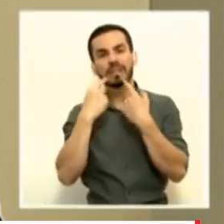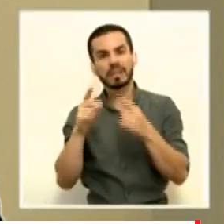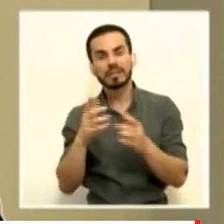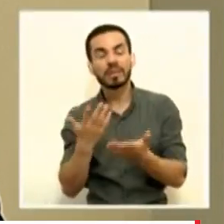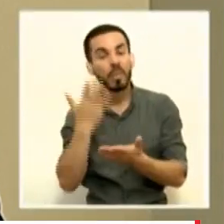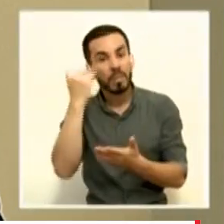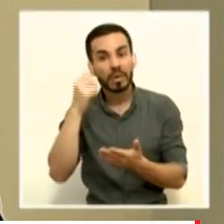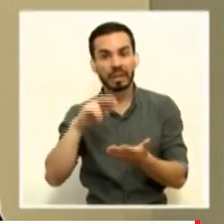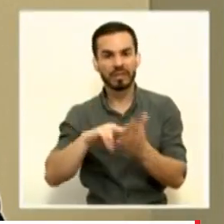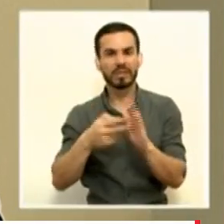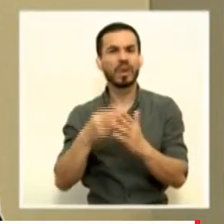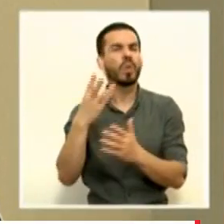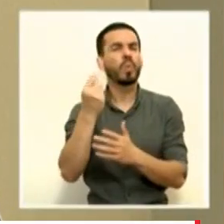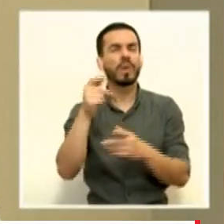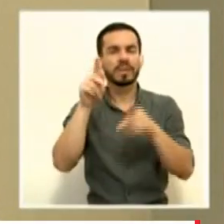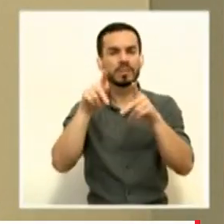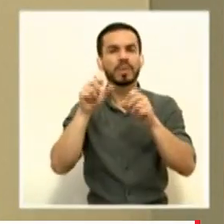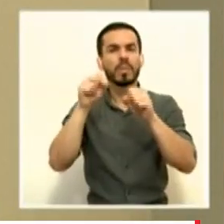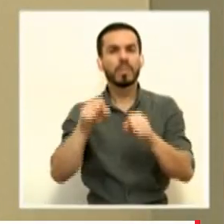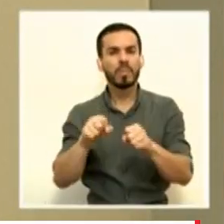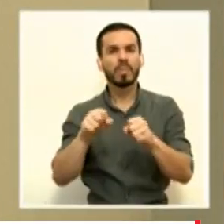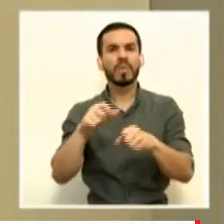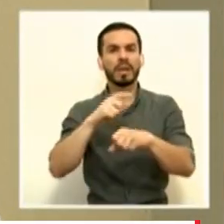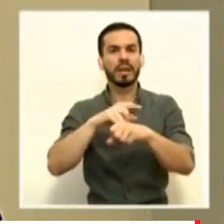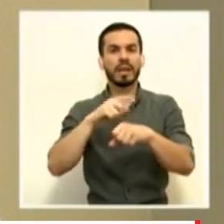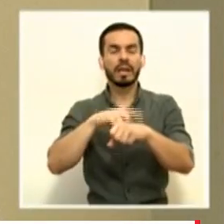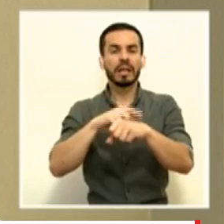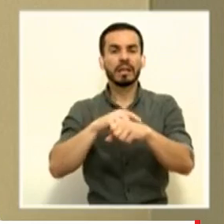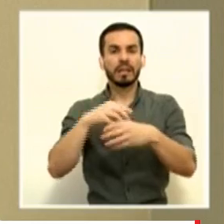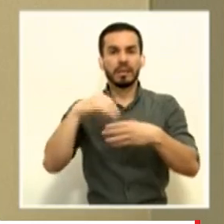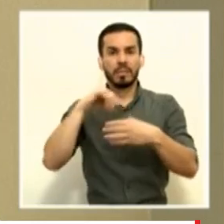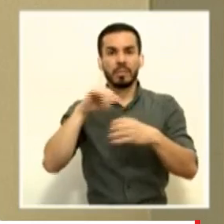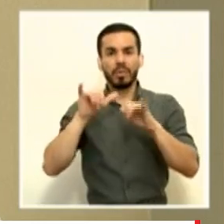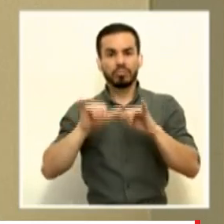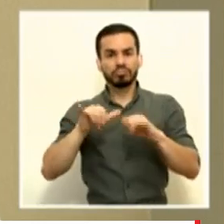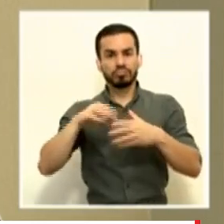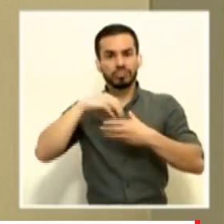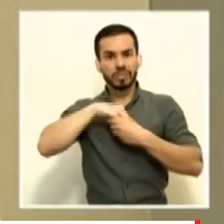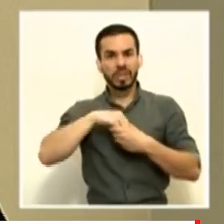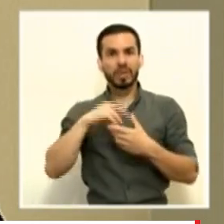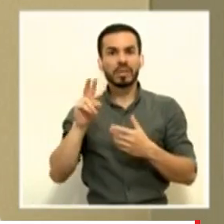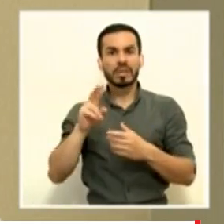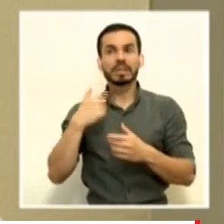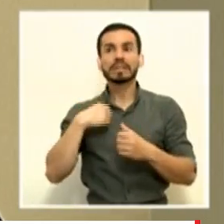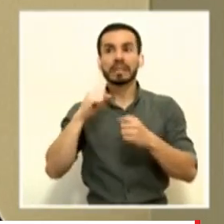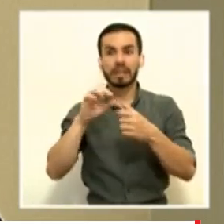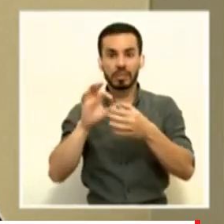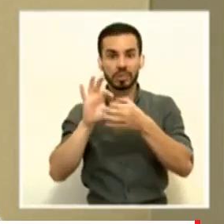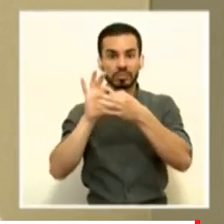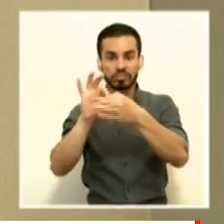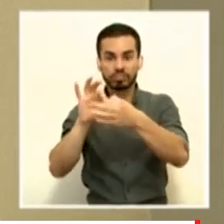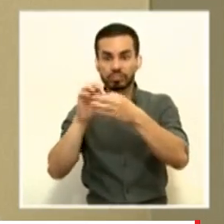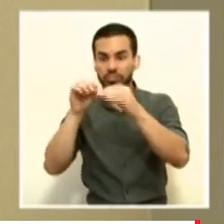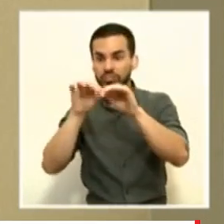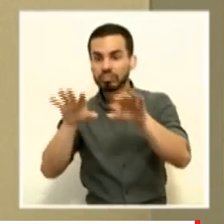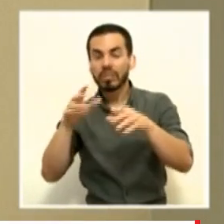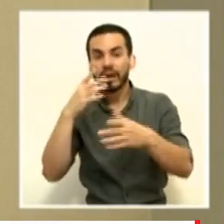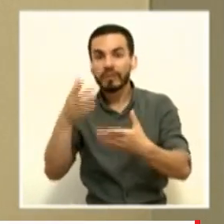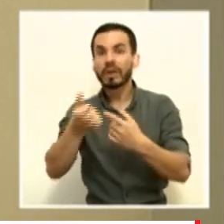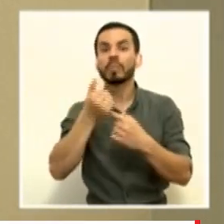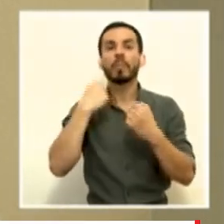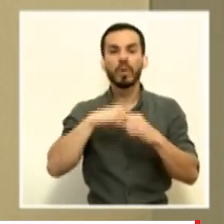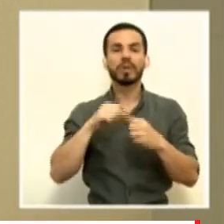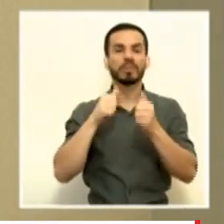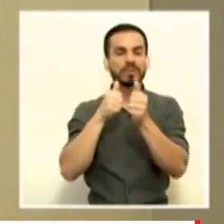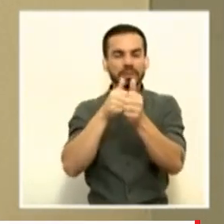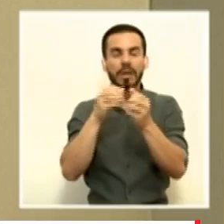porque definir exactamente cuántas personas pueden estar en el periodo de incubación es más difícil. O sea, si tenemos la trazabilidad recuperada, acercarnos más a ese